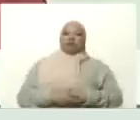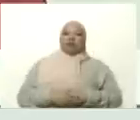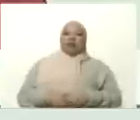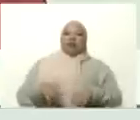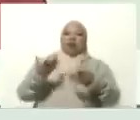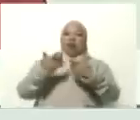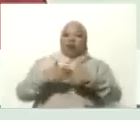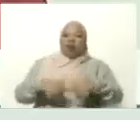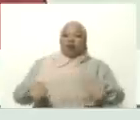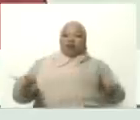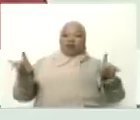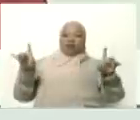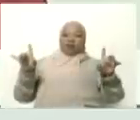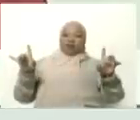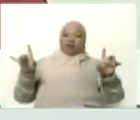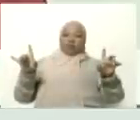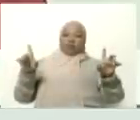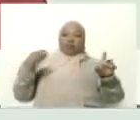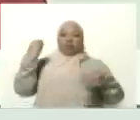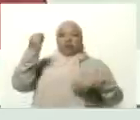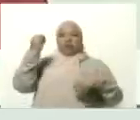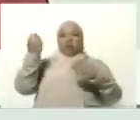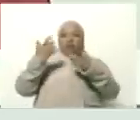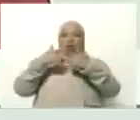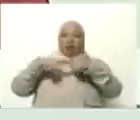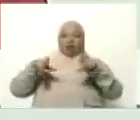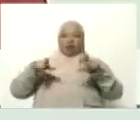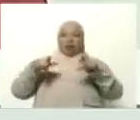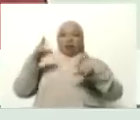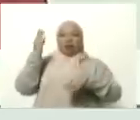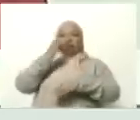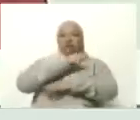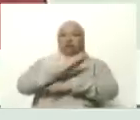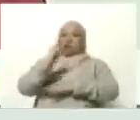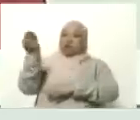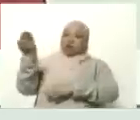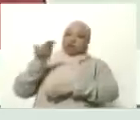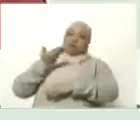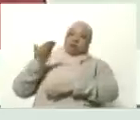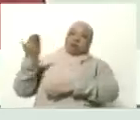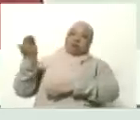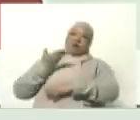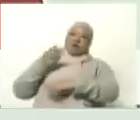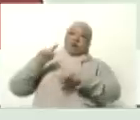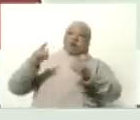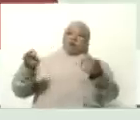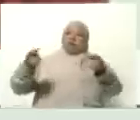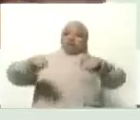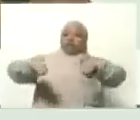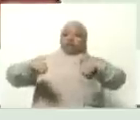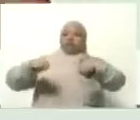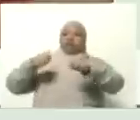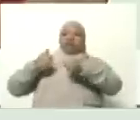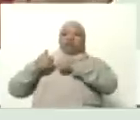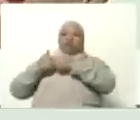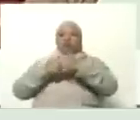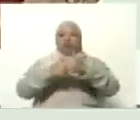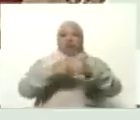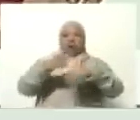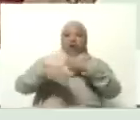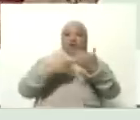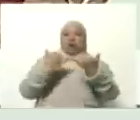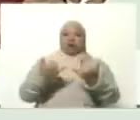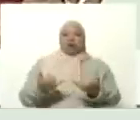Libre, pero queremos elecciones libres de sanciones, de bloqueo, de persecuciones, porque lo demás está